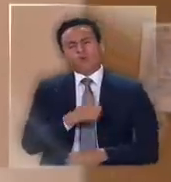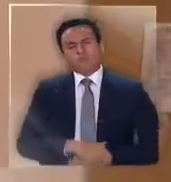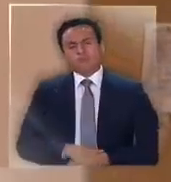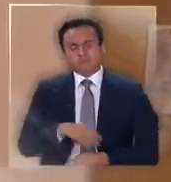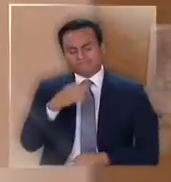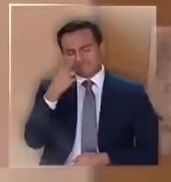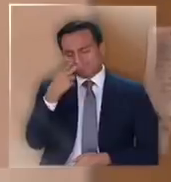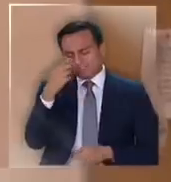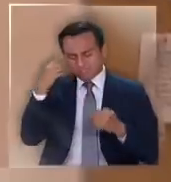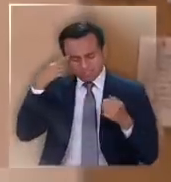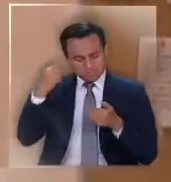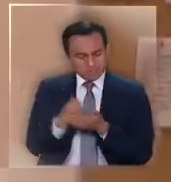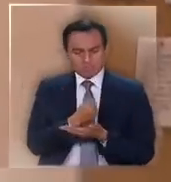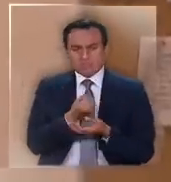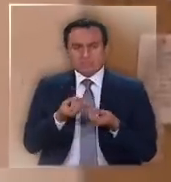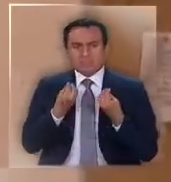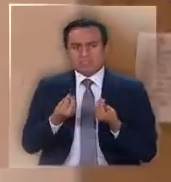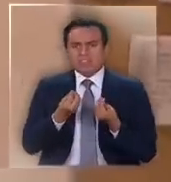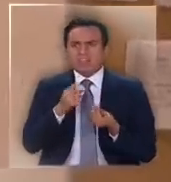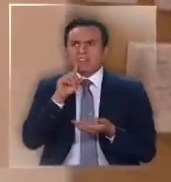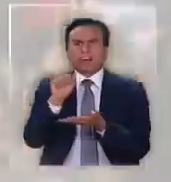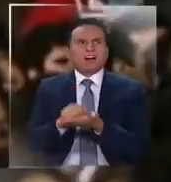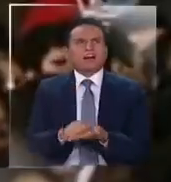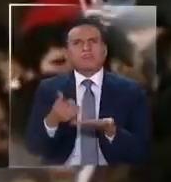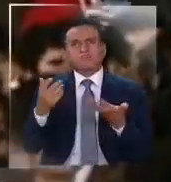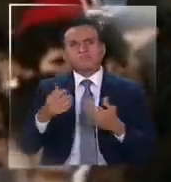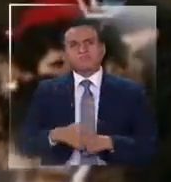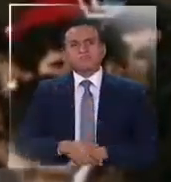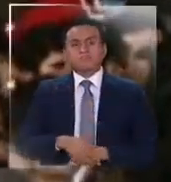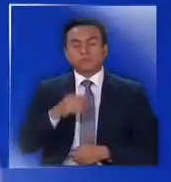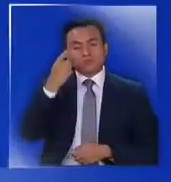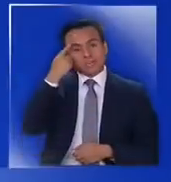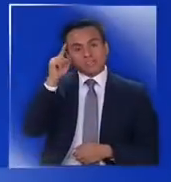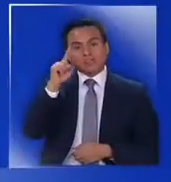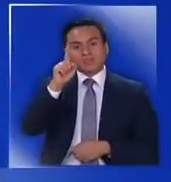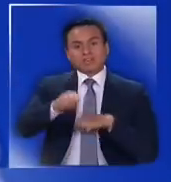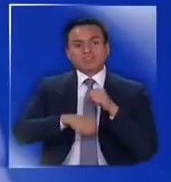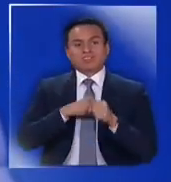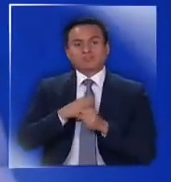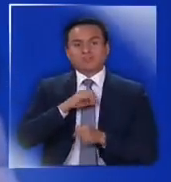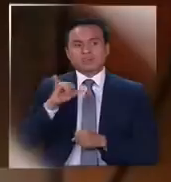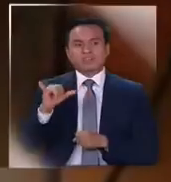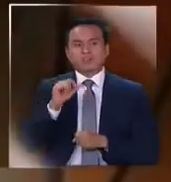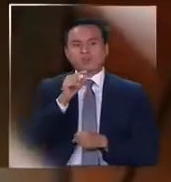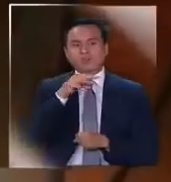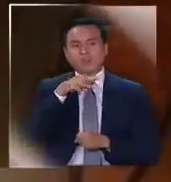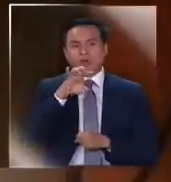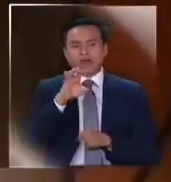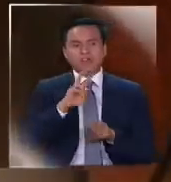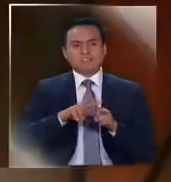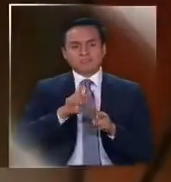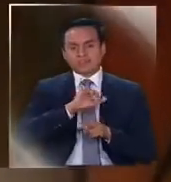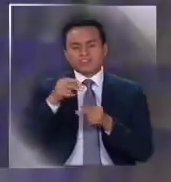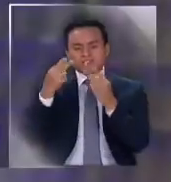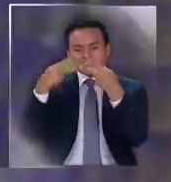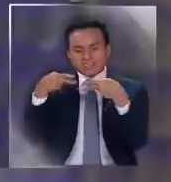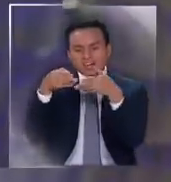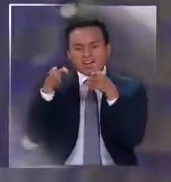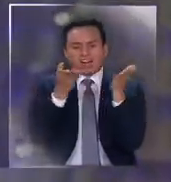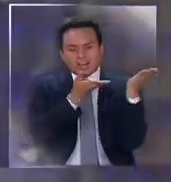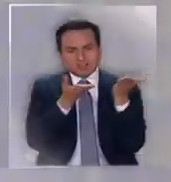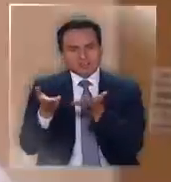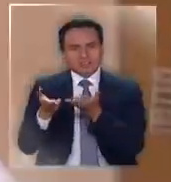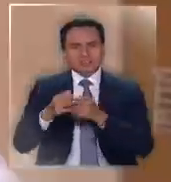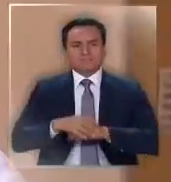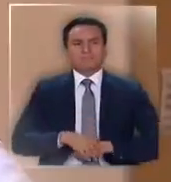la lloré de impotencia, decía, ¿qué hago? ¿A quién le reclamo? No obstante, un año después hace Olmué y Viña se abriría